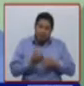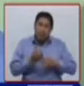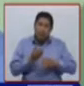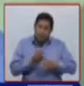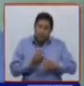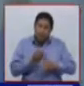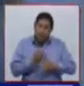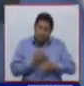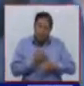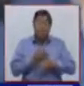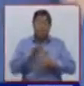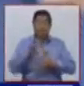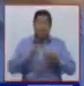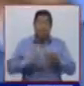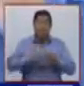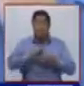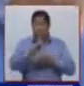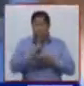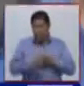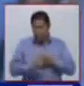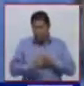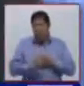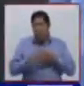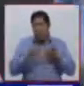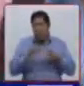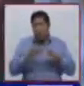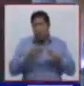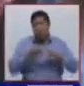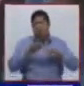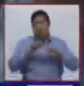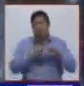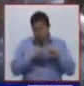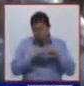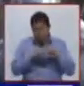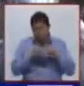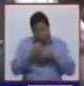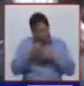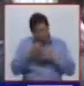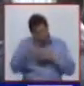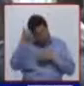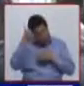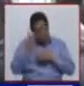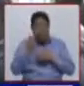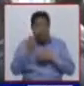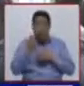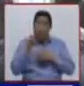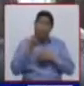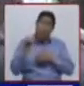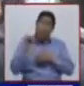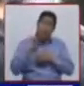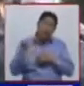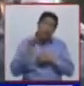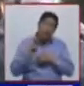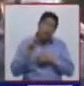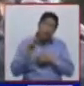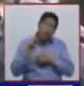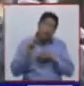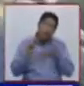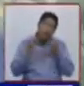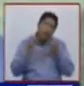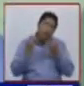marzo y actualmente pues ya es mayor todavía, ¿no? Y el porcentaje más o menos o en número de veces es